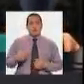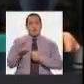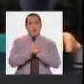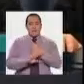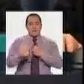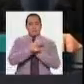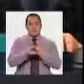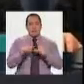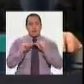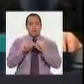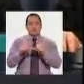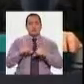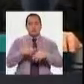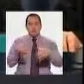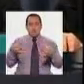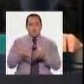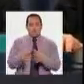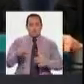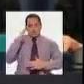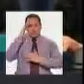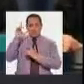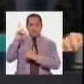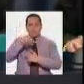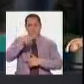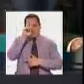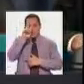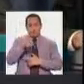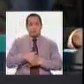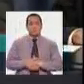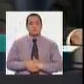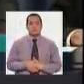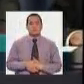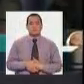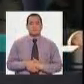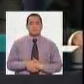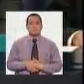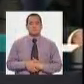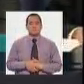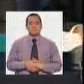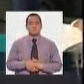defensa permanente de los comandos de Chavín de Huántar.